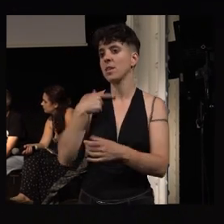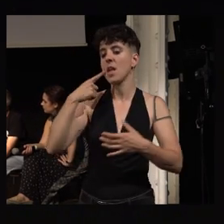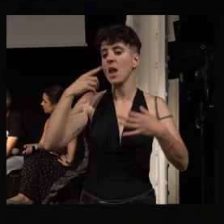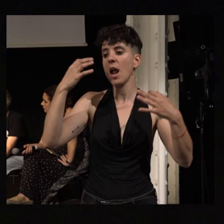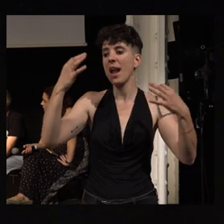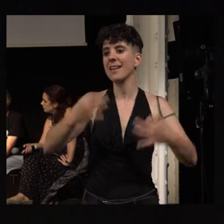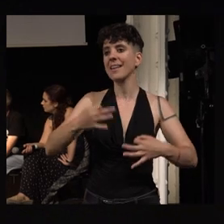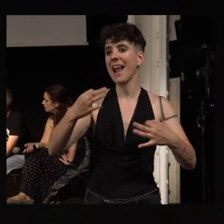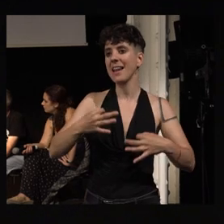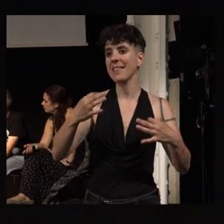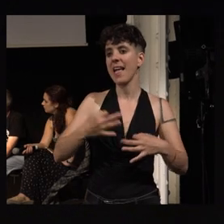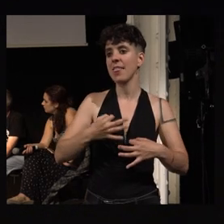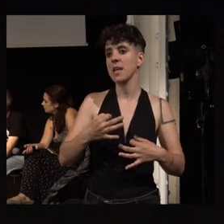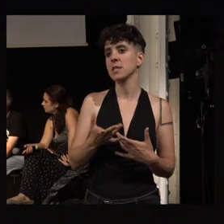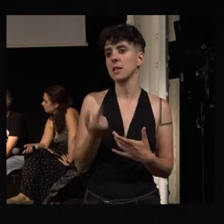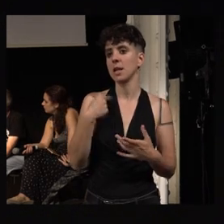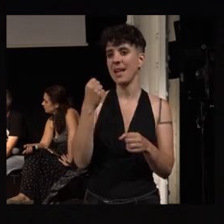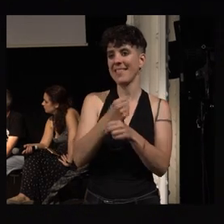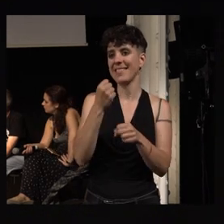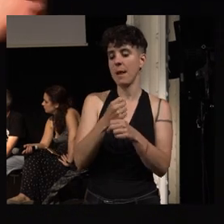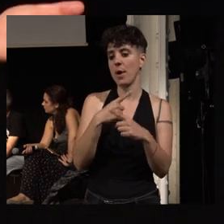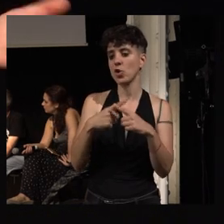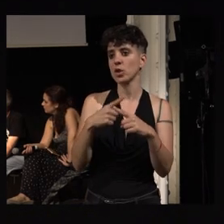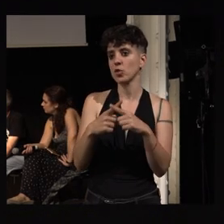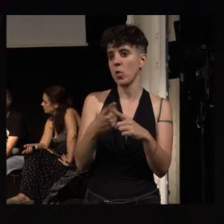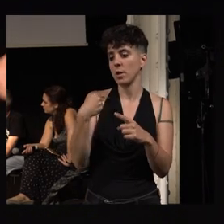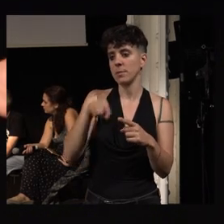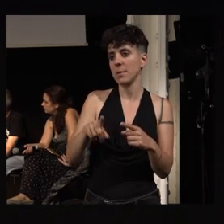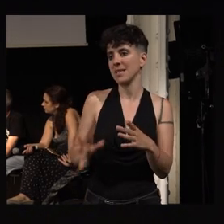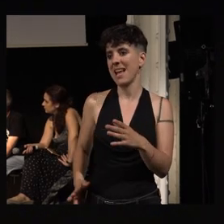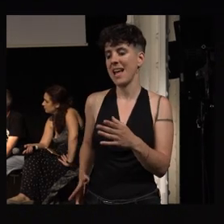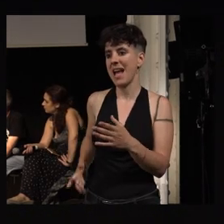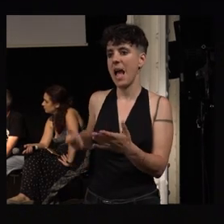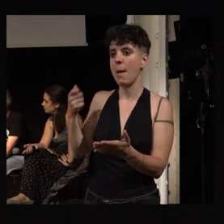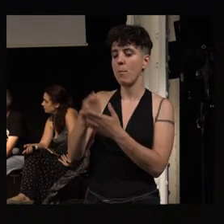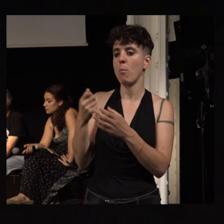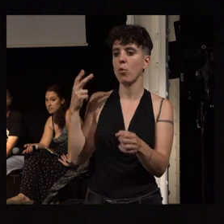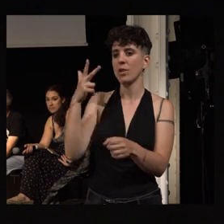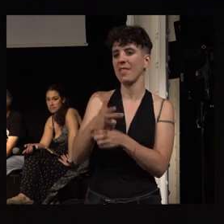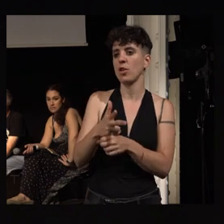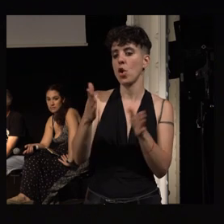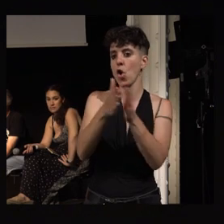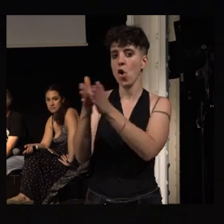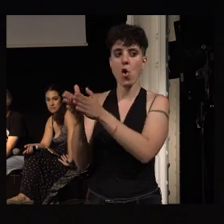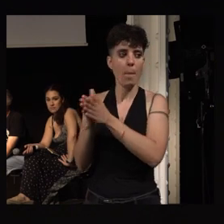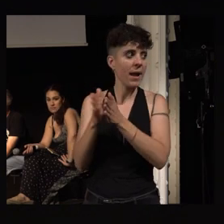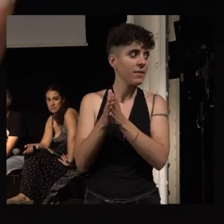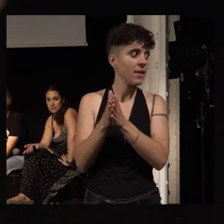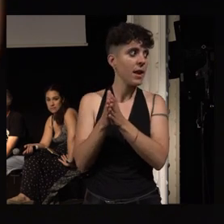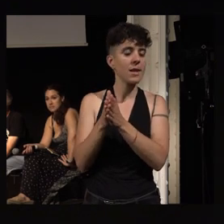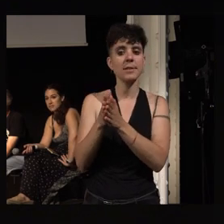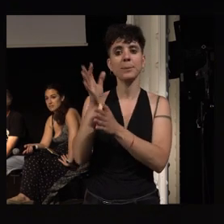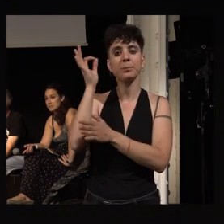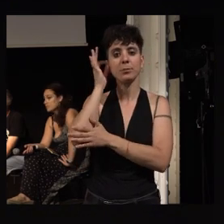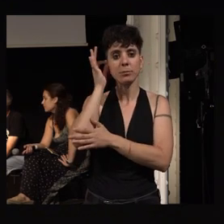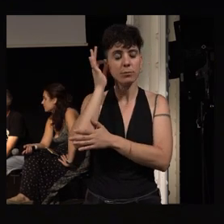realidades, y con el trabajo sexual. Y esta es la gran aportación que nos han hecho las compañeras, y nosotras ahora estamos